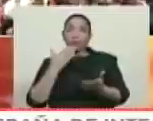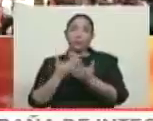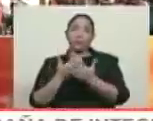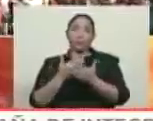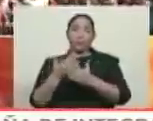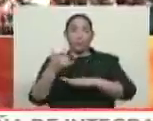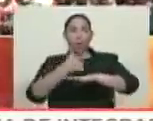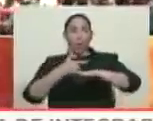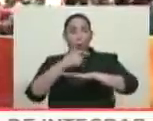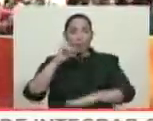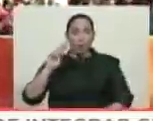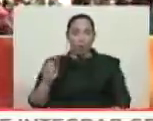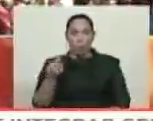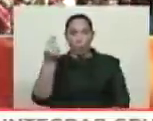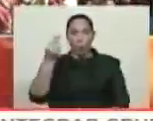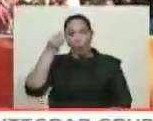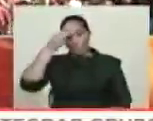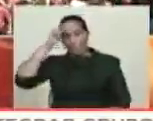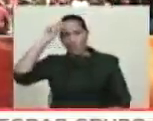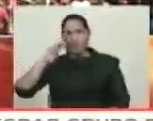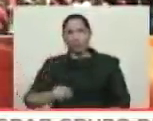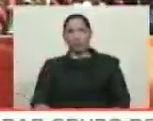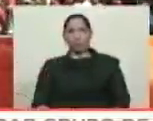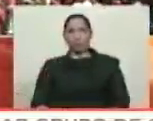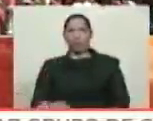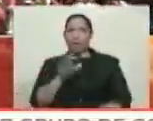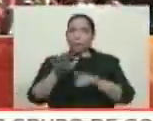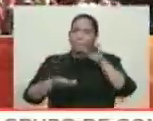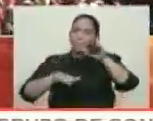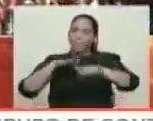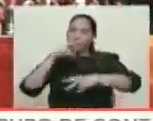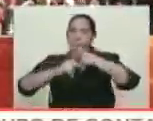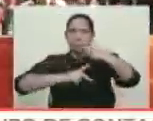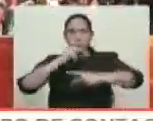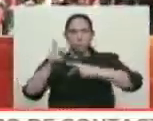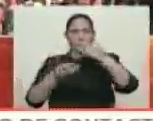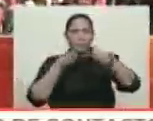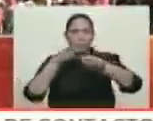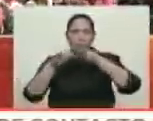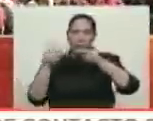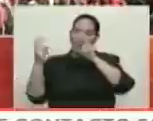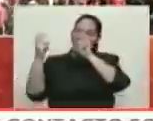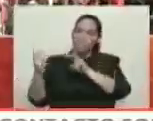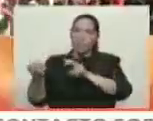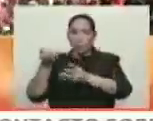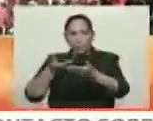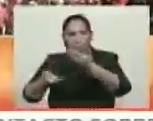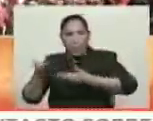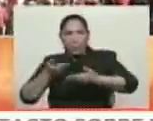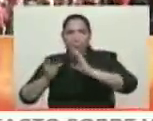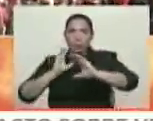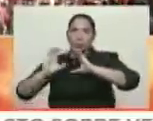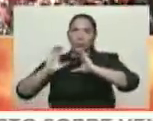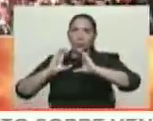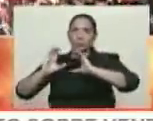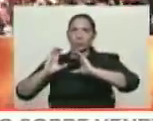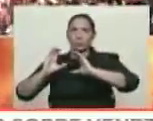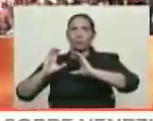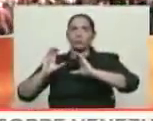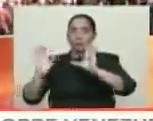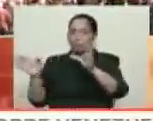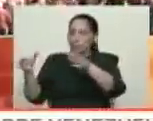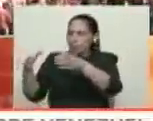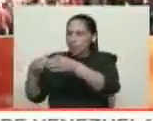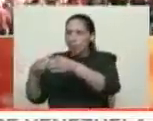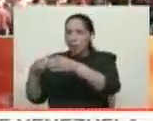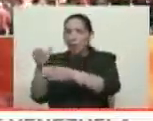los gobiernos de Uruguay y México para avanzar en un proceso de diálogo y de conversaciones con los